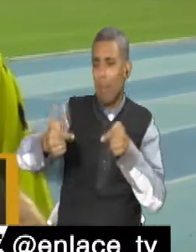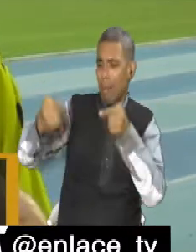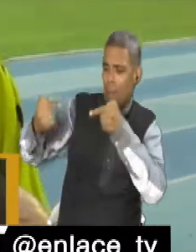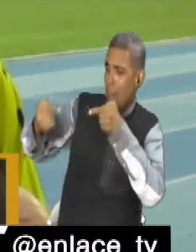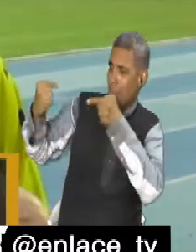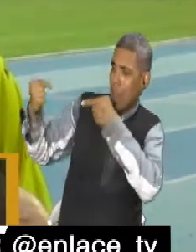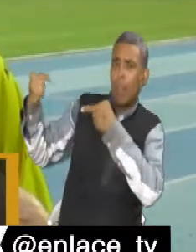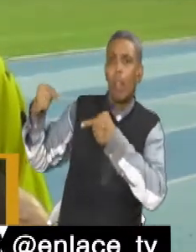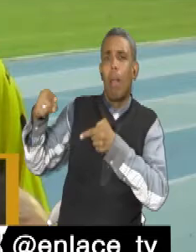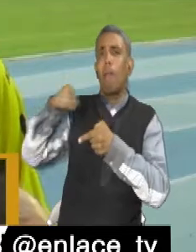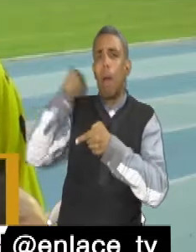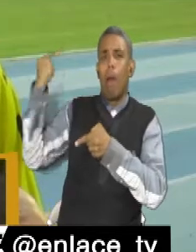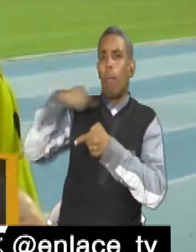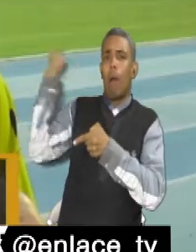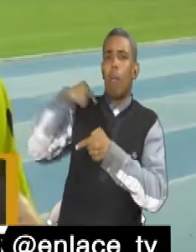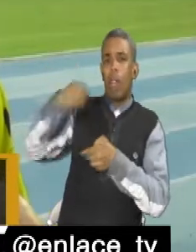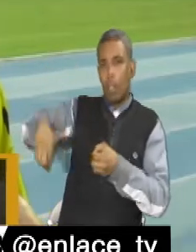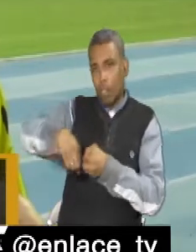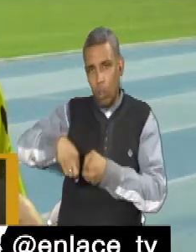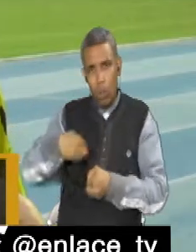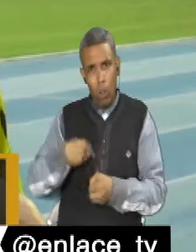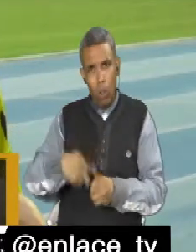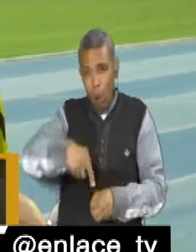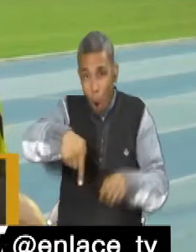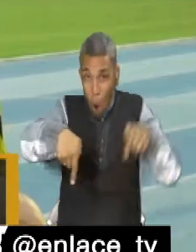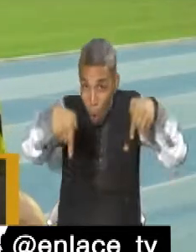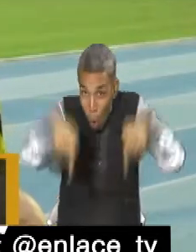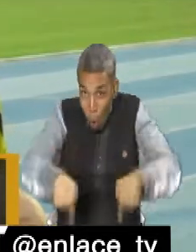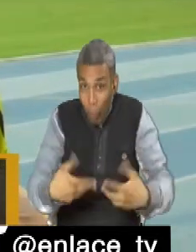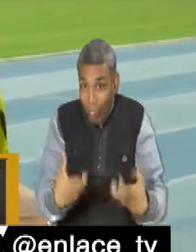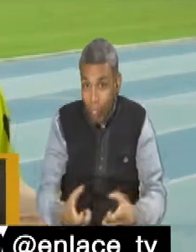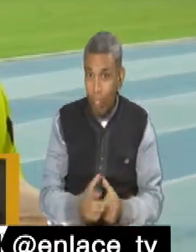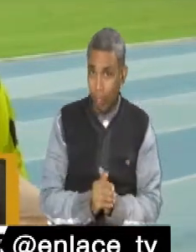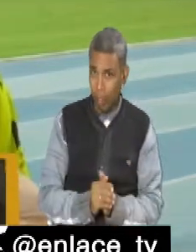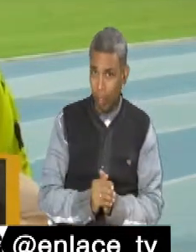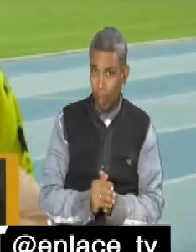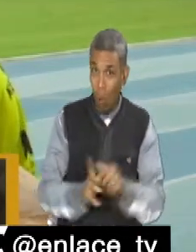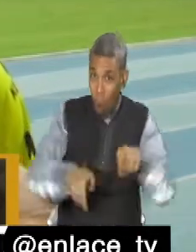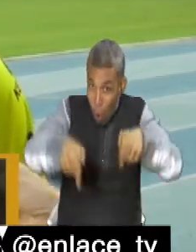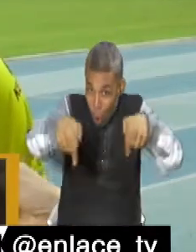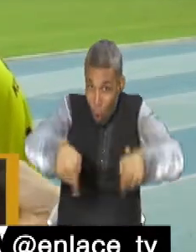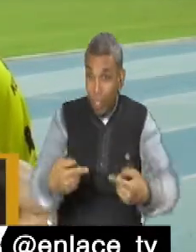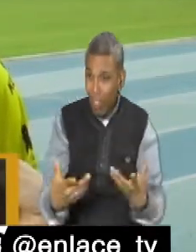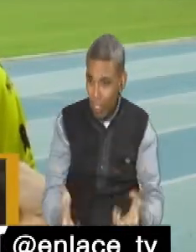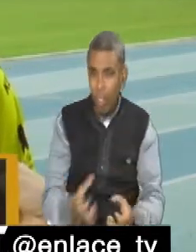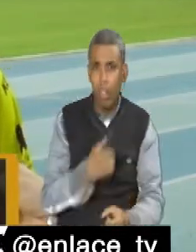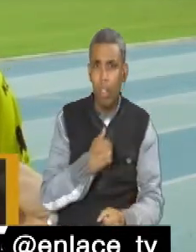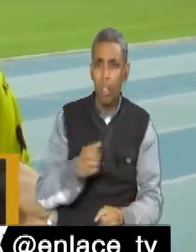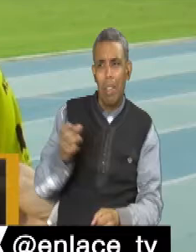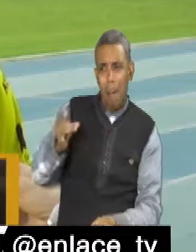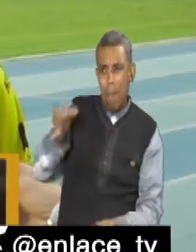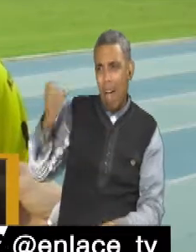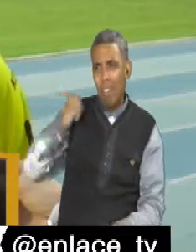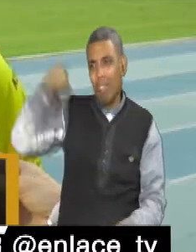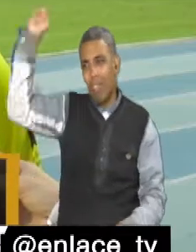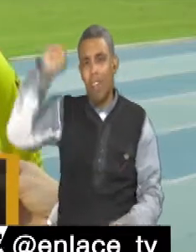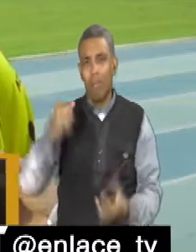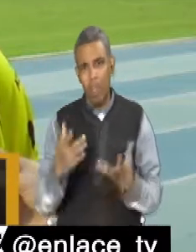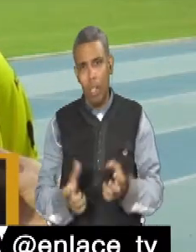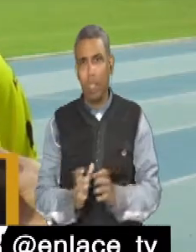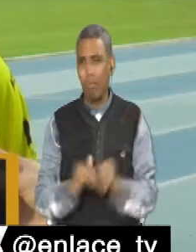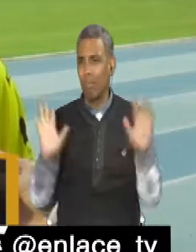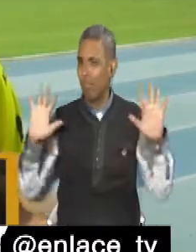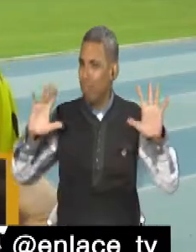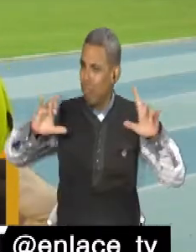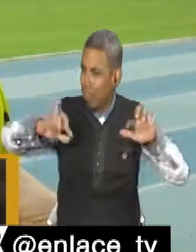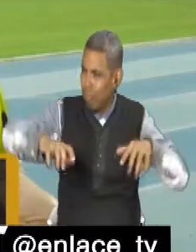que cambie la historia. Necesitamos ganarle a Bucaramanga con el favor de Dios este sábado, que vamos a venir toda la hinchada, animo a toda la gente a animar al equipo y los jugadores